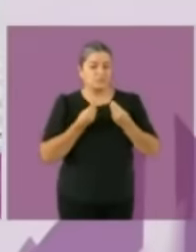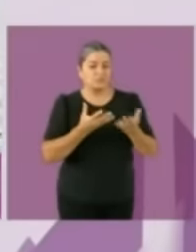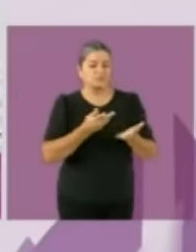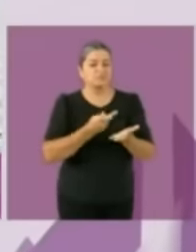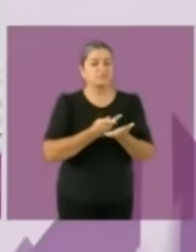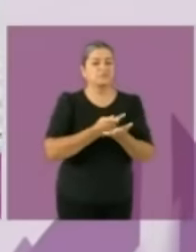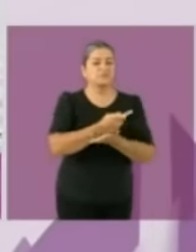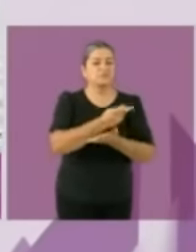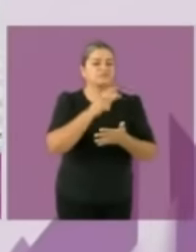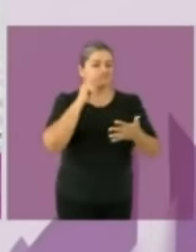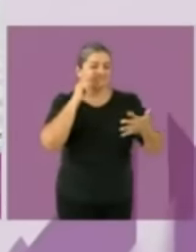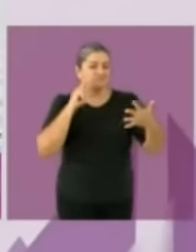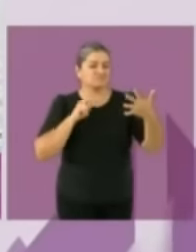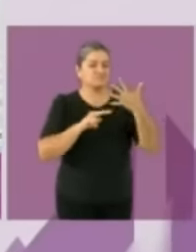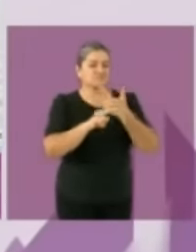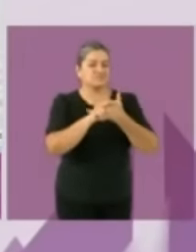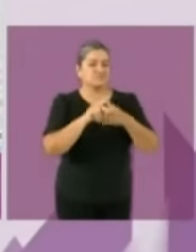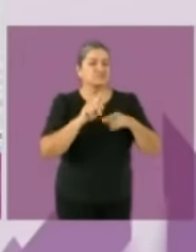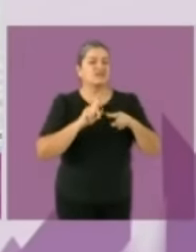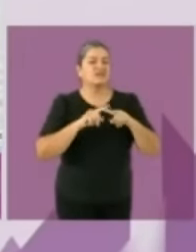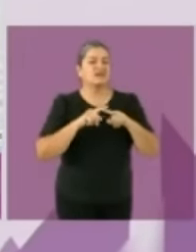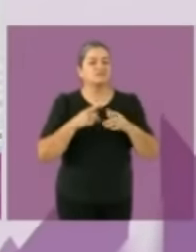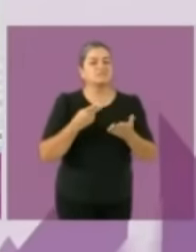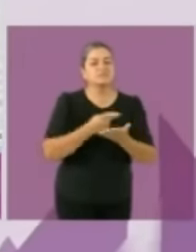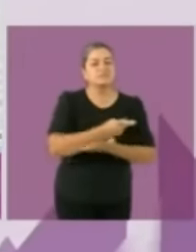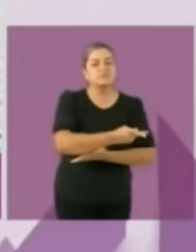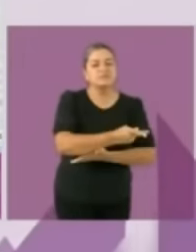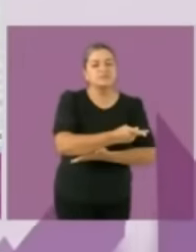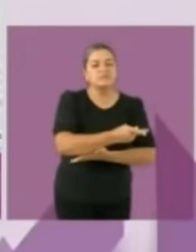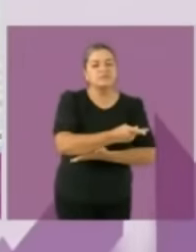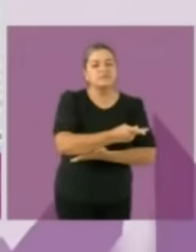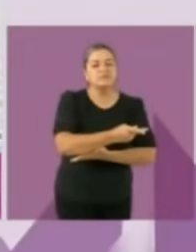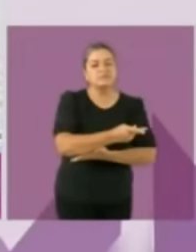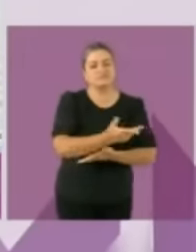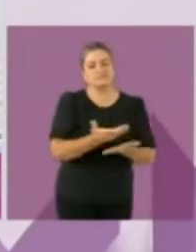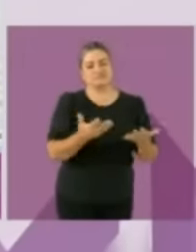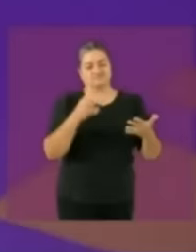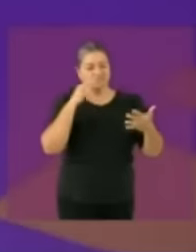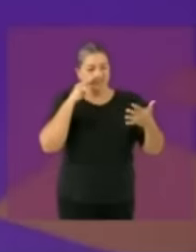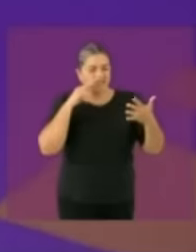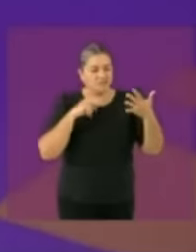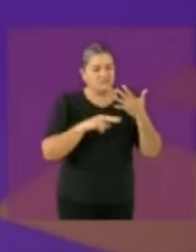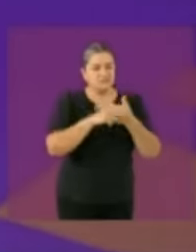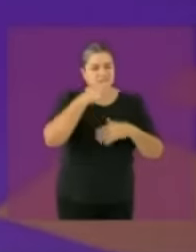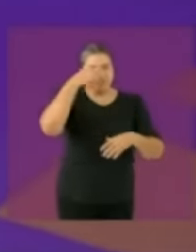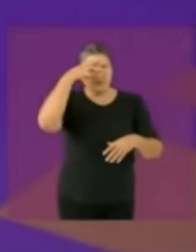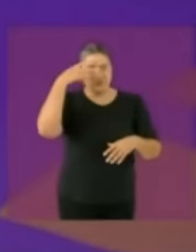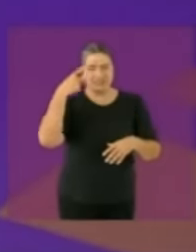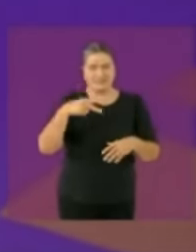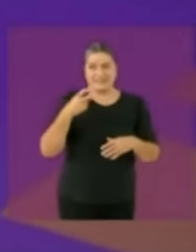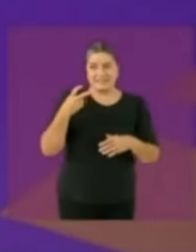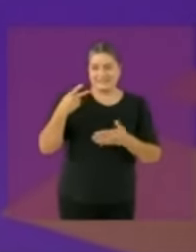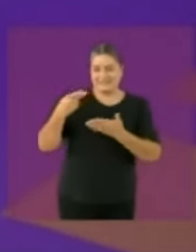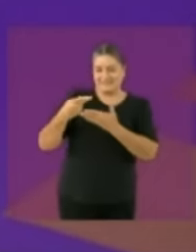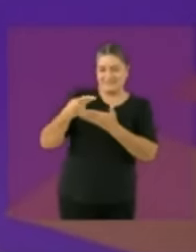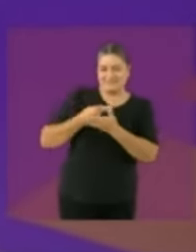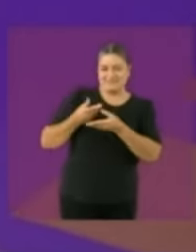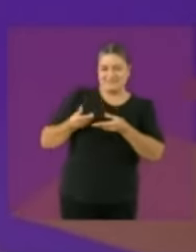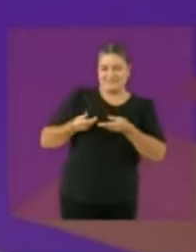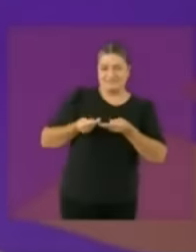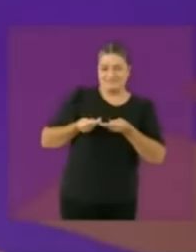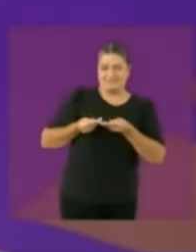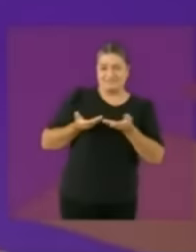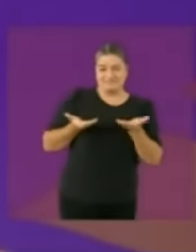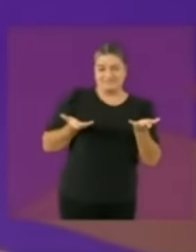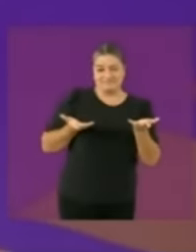experiencia como participante en un movimiento social, tengo la experiencia como integrante de un movimiento político, me parece que es una manera de